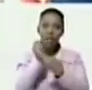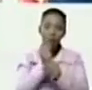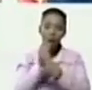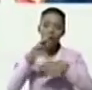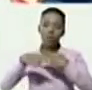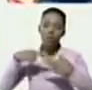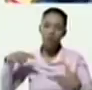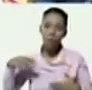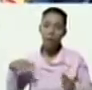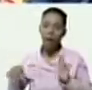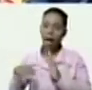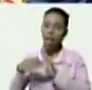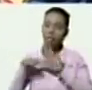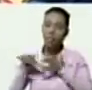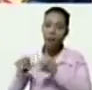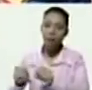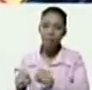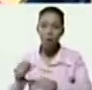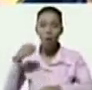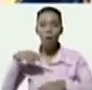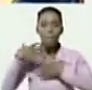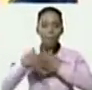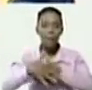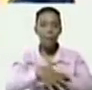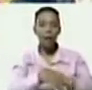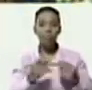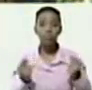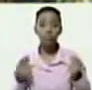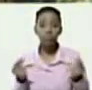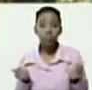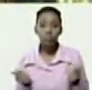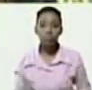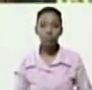para el antiimperialismo militante, activo.